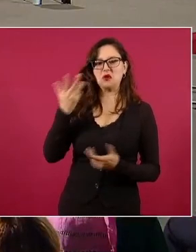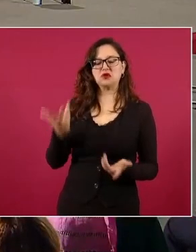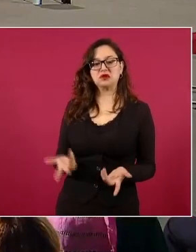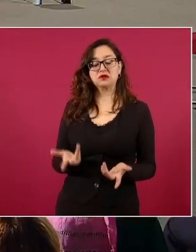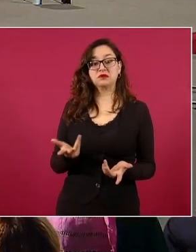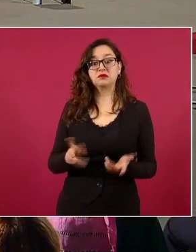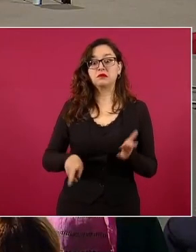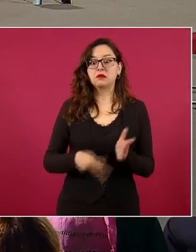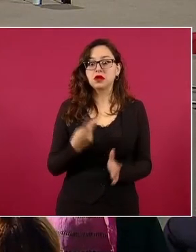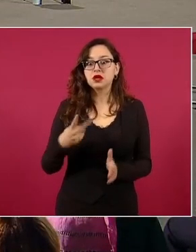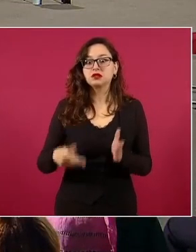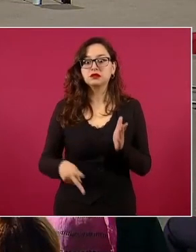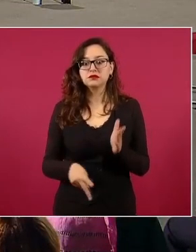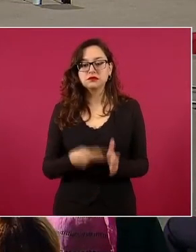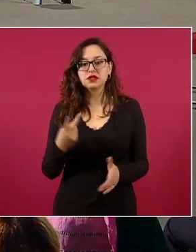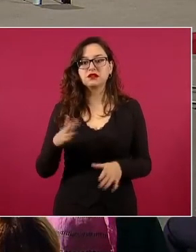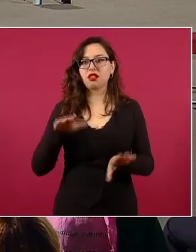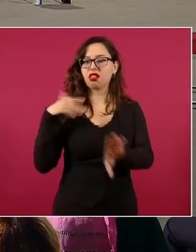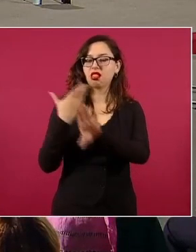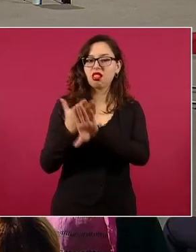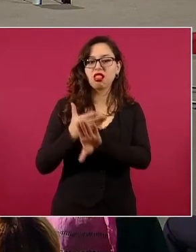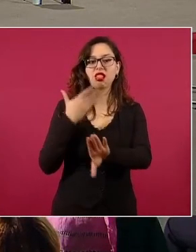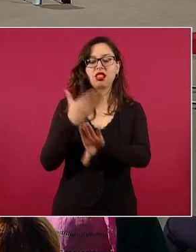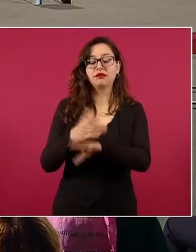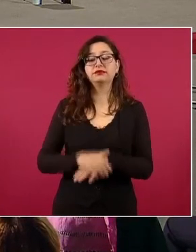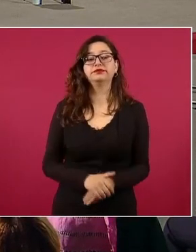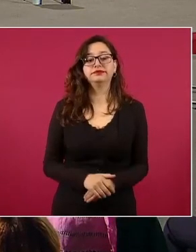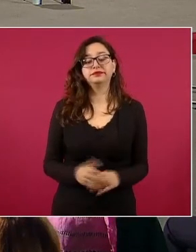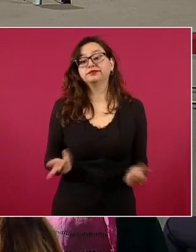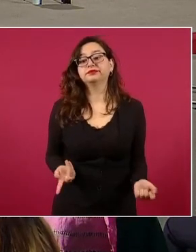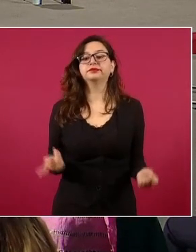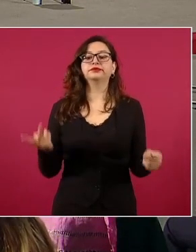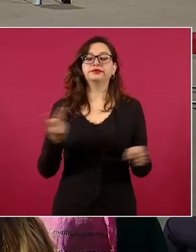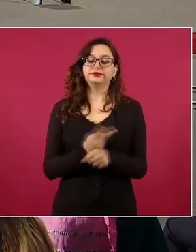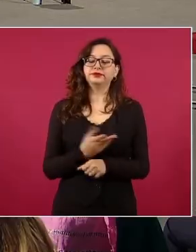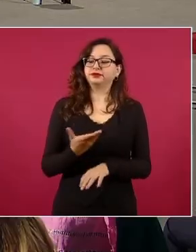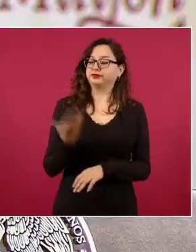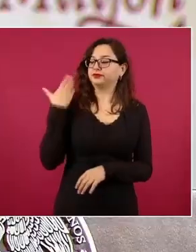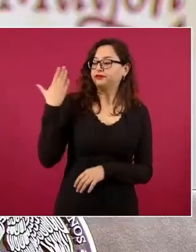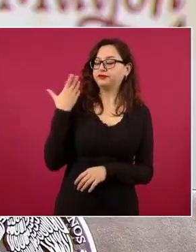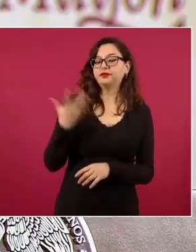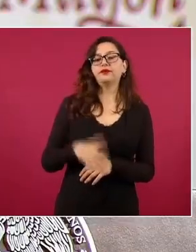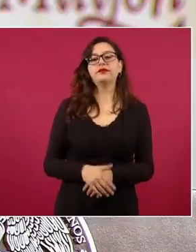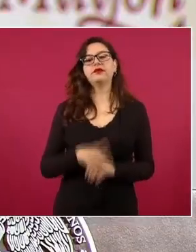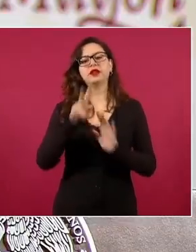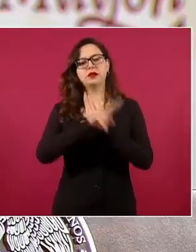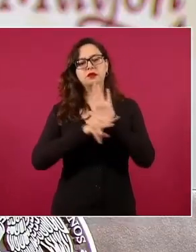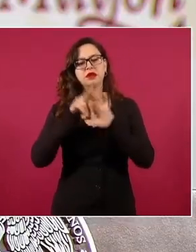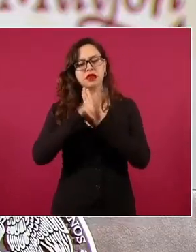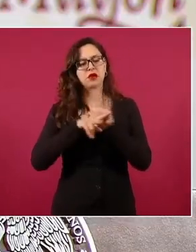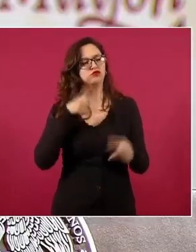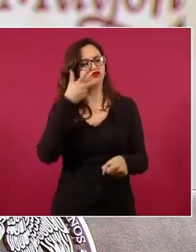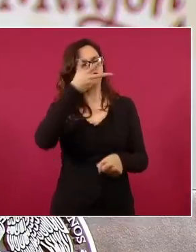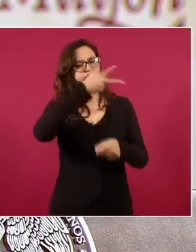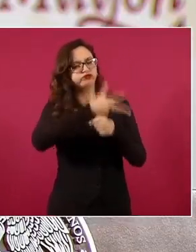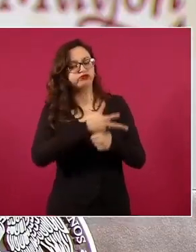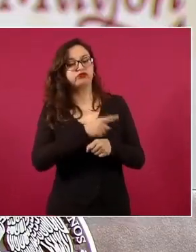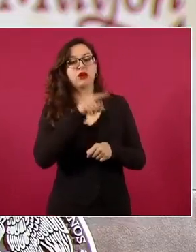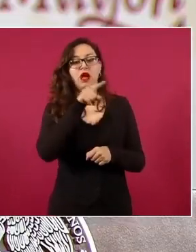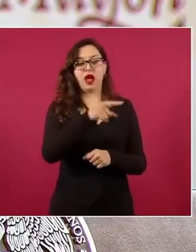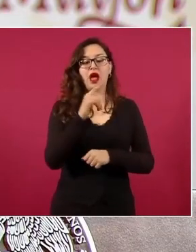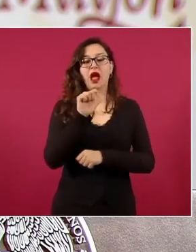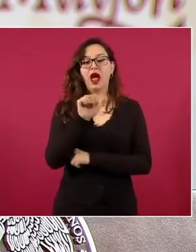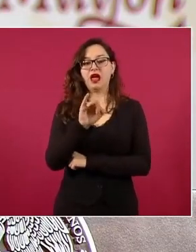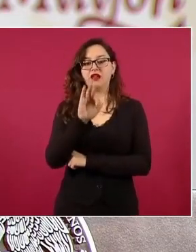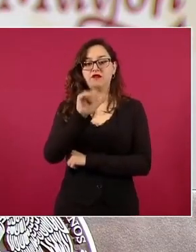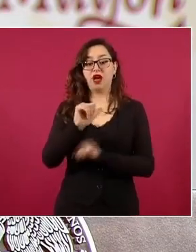El 14 de noviembre pasado en redes sociales comenzó a circular un video en el que graban que en las afueras de